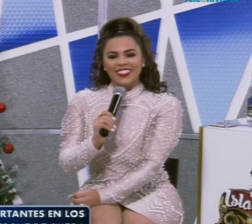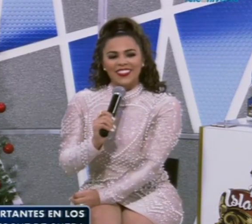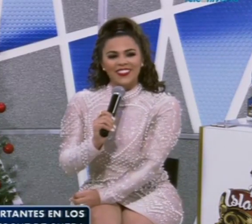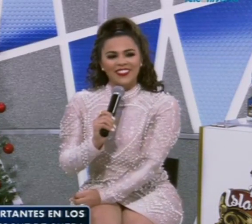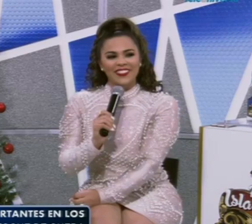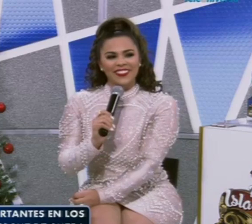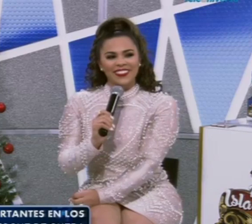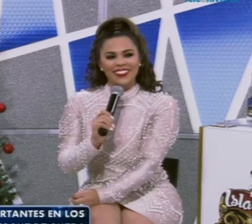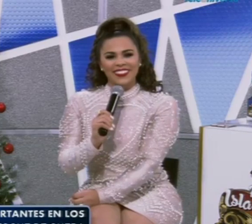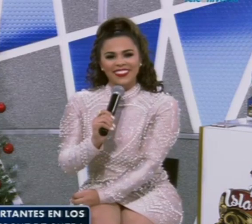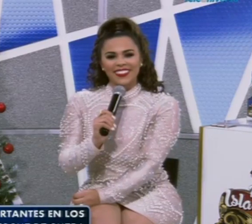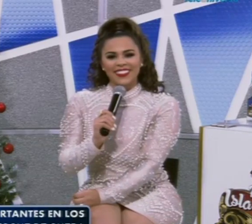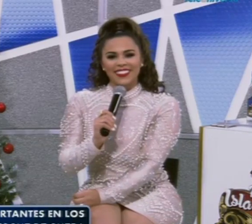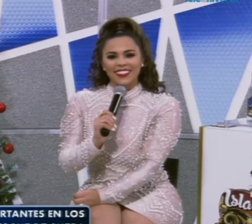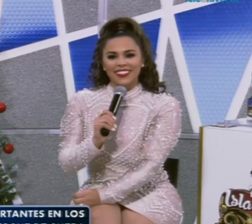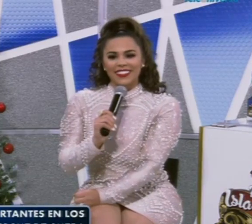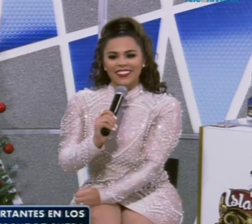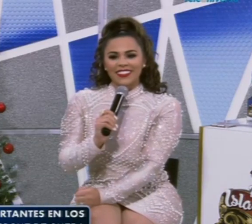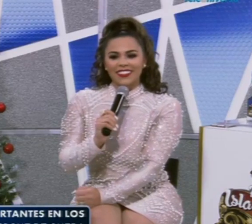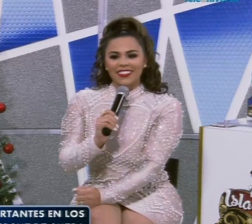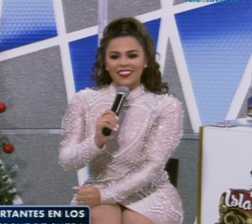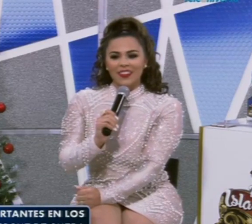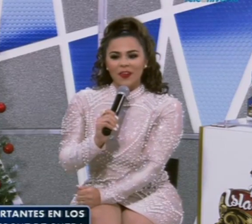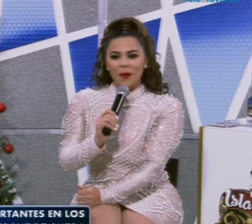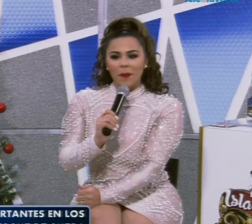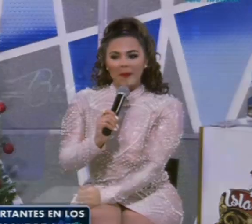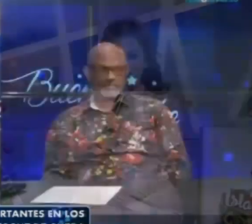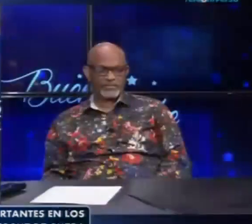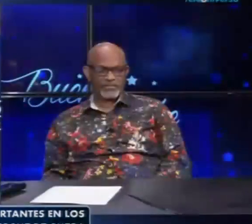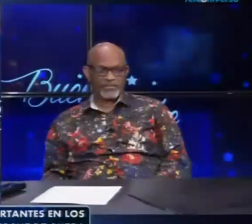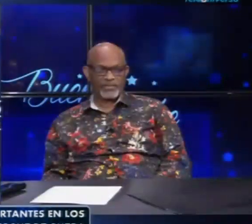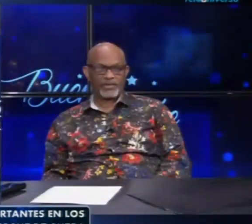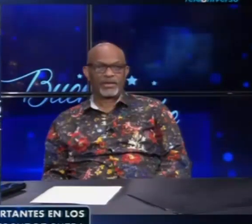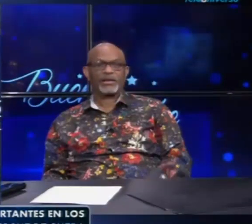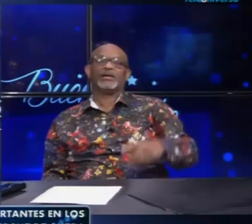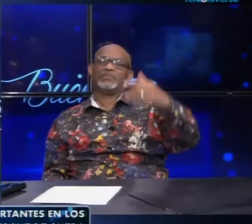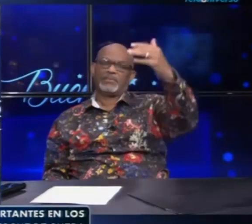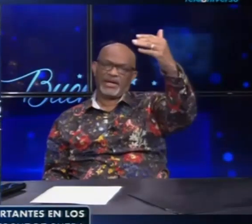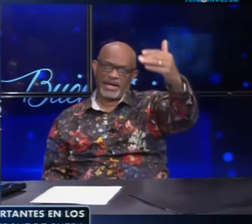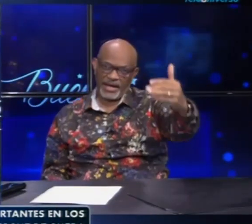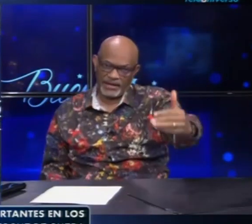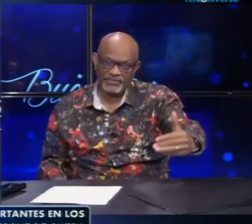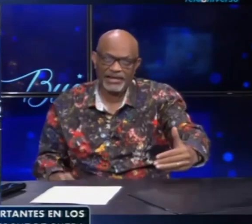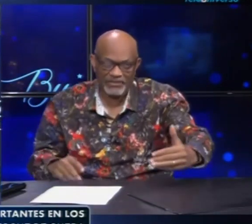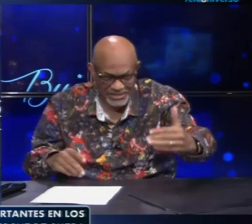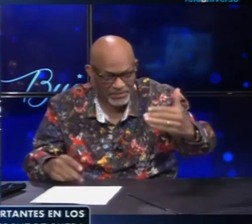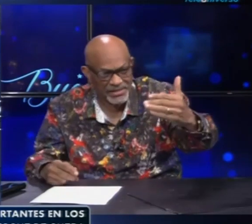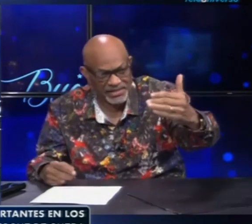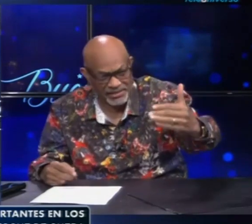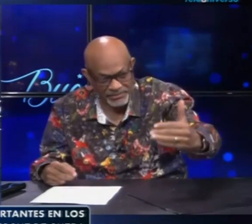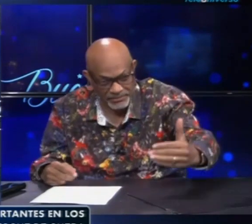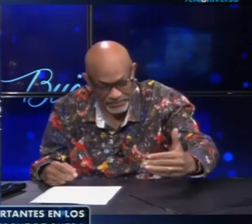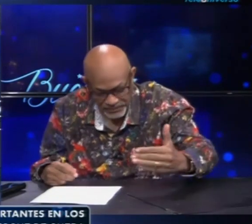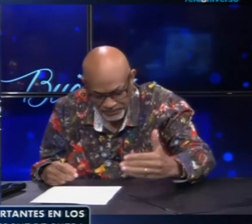ahí no se dijo nada de los aeropuertos por allá que entra todo eso